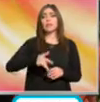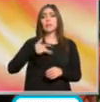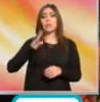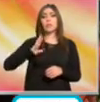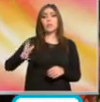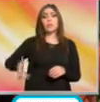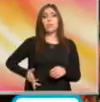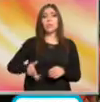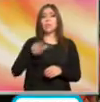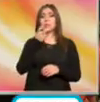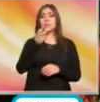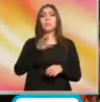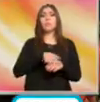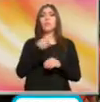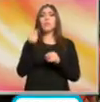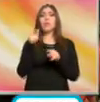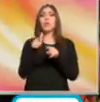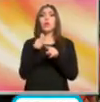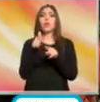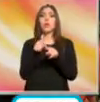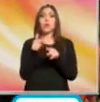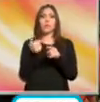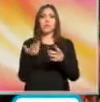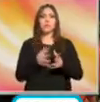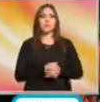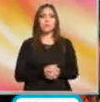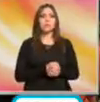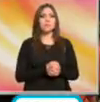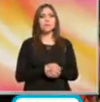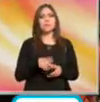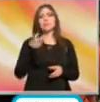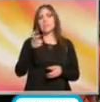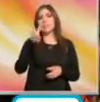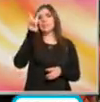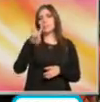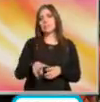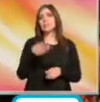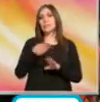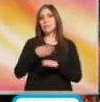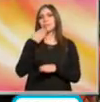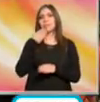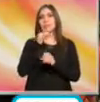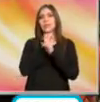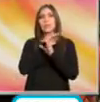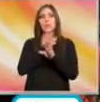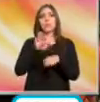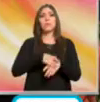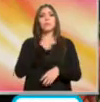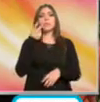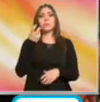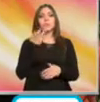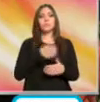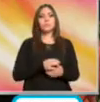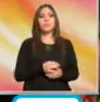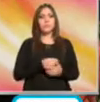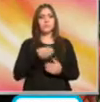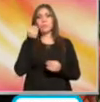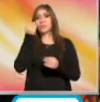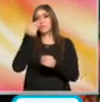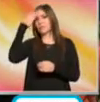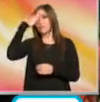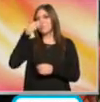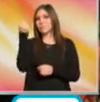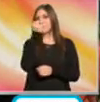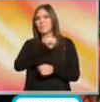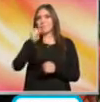los colores? así es. En ¿Qué este, tal, en este caso, ese es muy buen dato cultural, muy bien, Kike. En este Estamos caso, filosos y datos culturales,